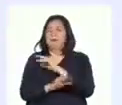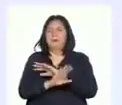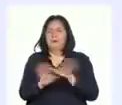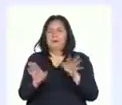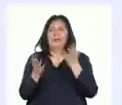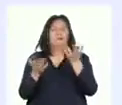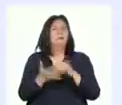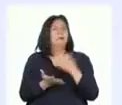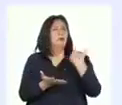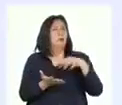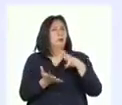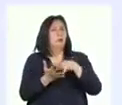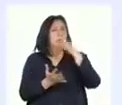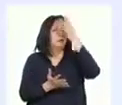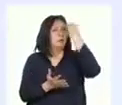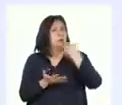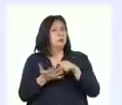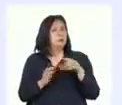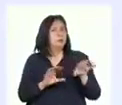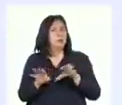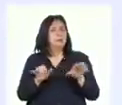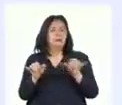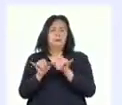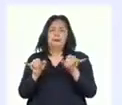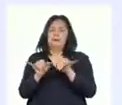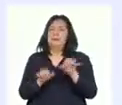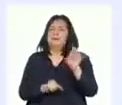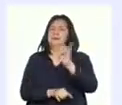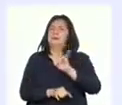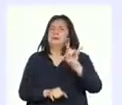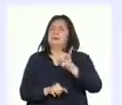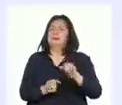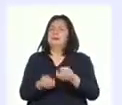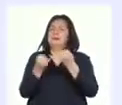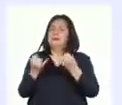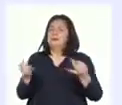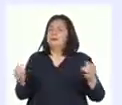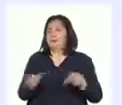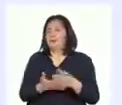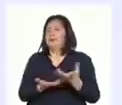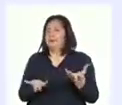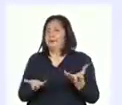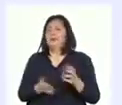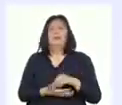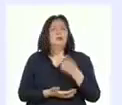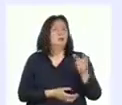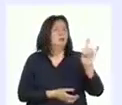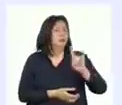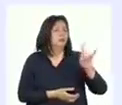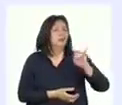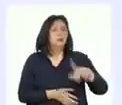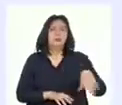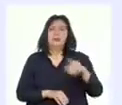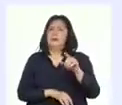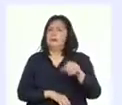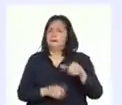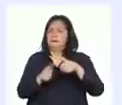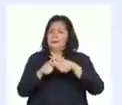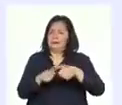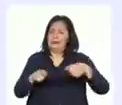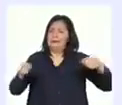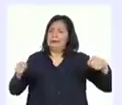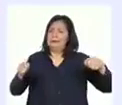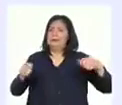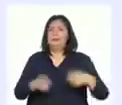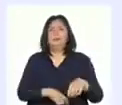hoy. Hemos aprendido a realizar medidas usando nuestros instrumentos de medición. Hemos usado una cinta